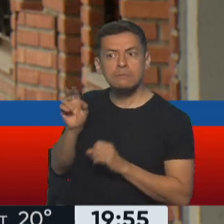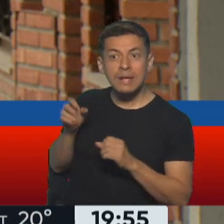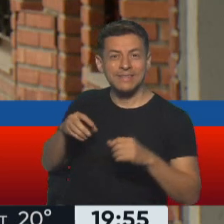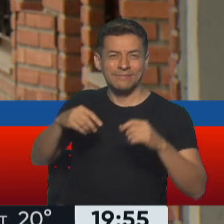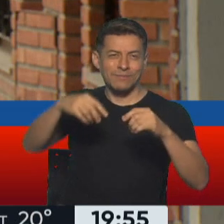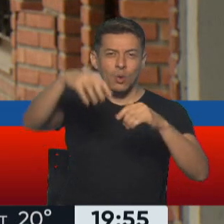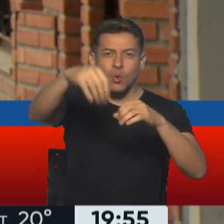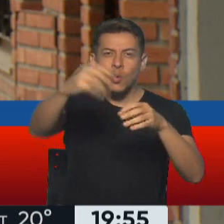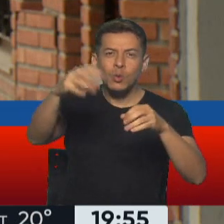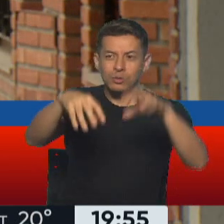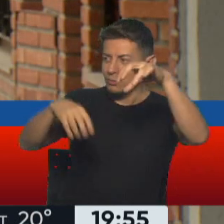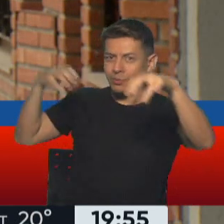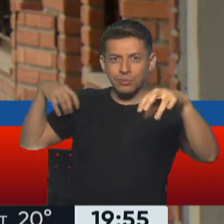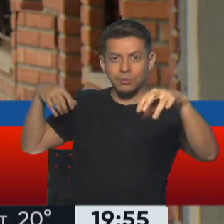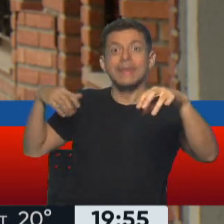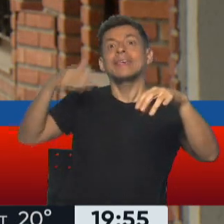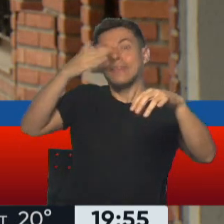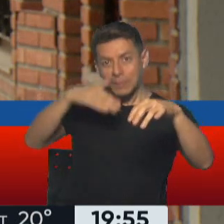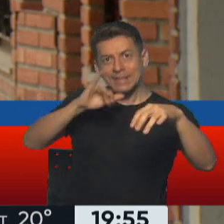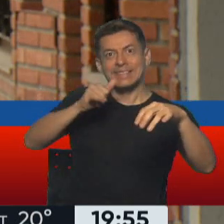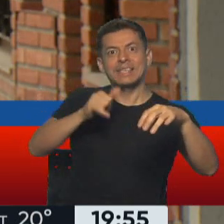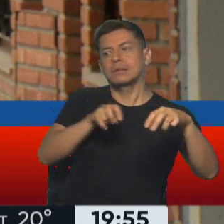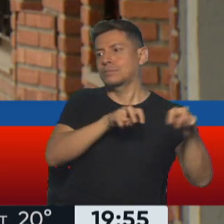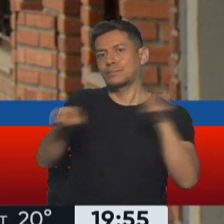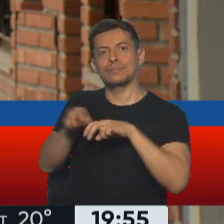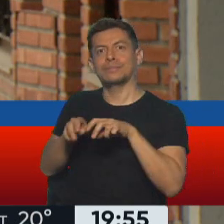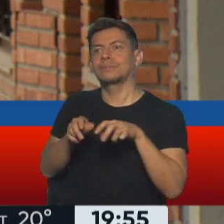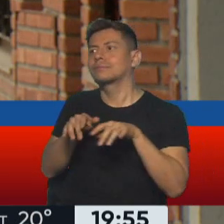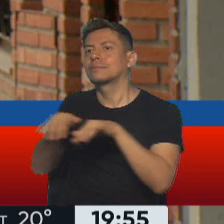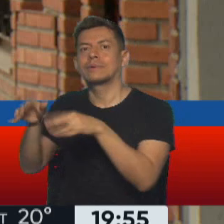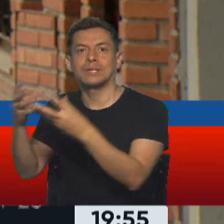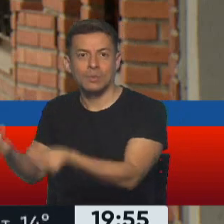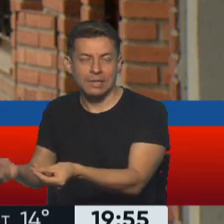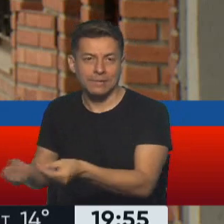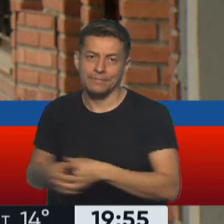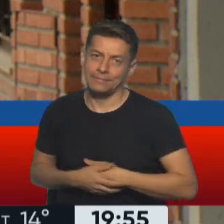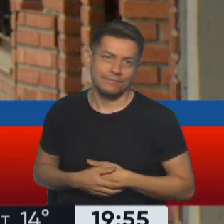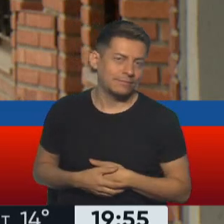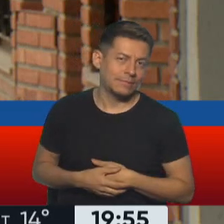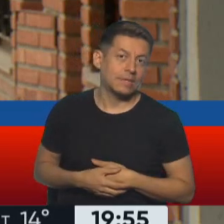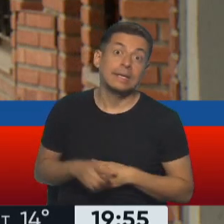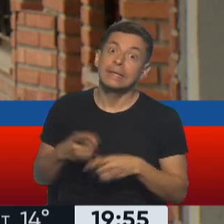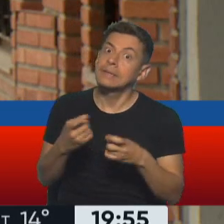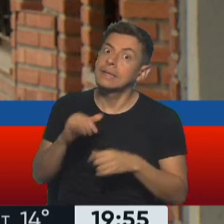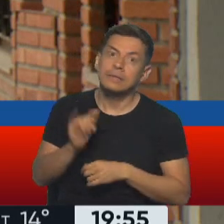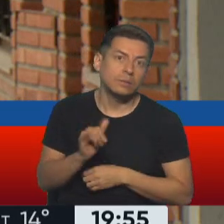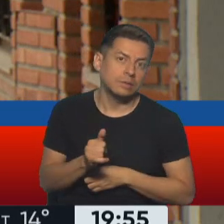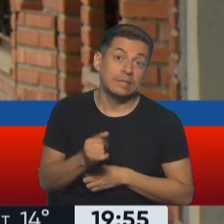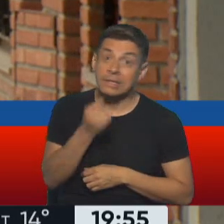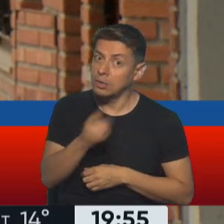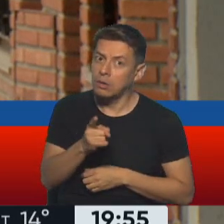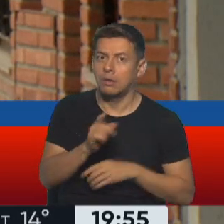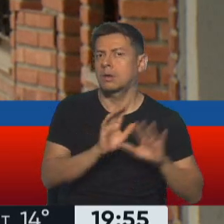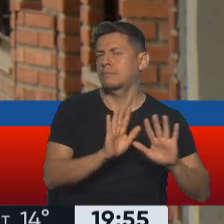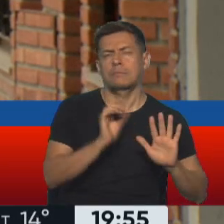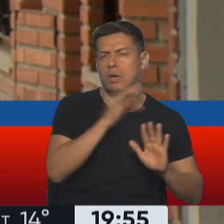lo debidamente y después recién de eso sí es absolutamente imprescindible se puede bajar algún otro más pero